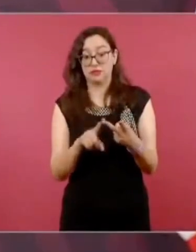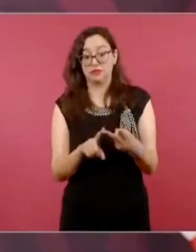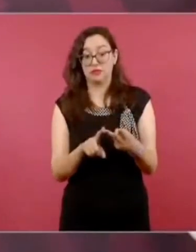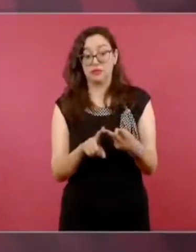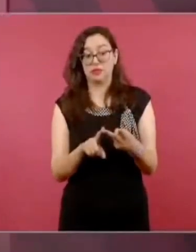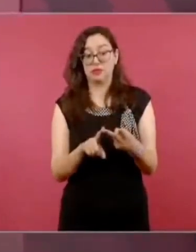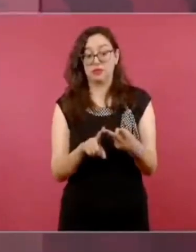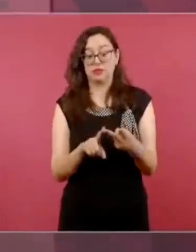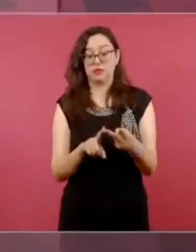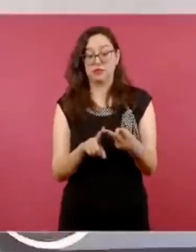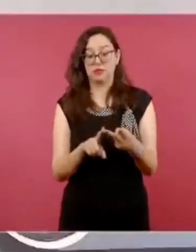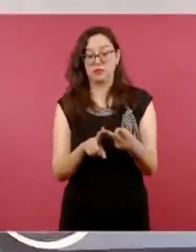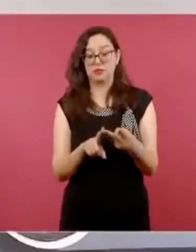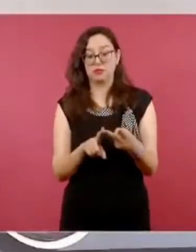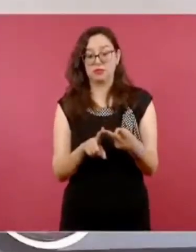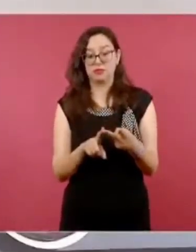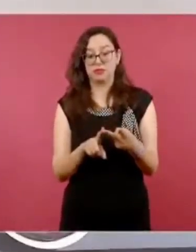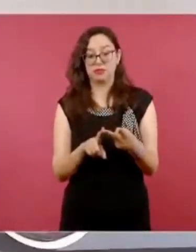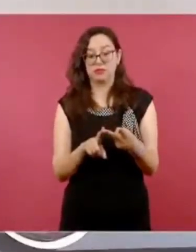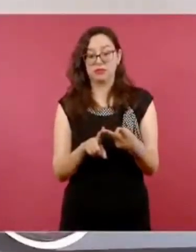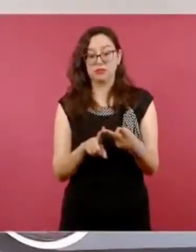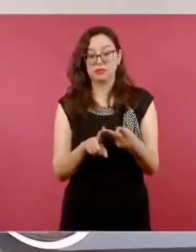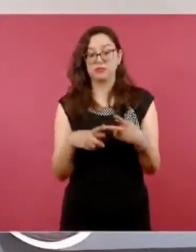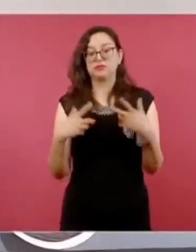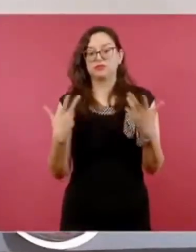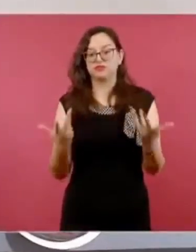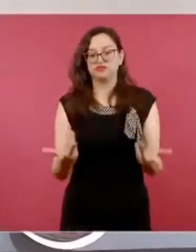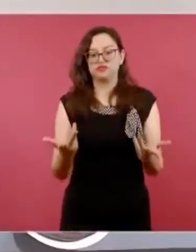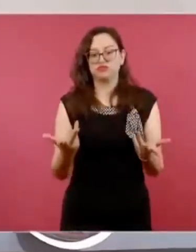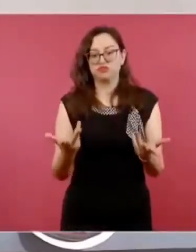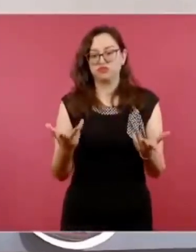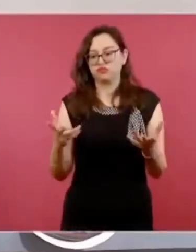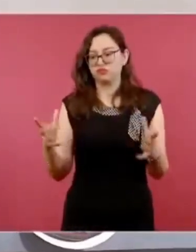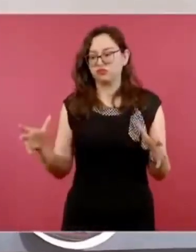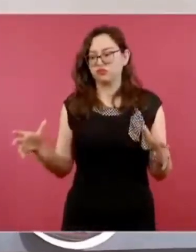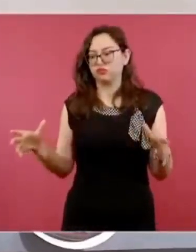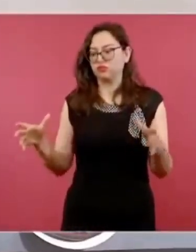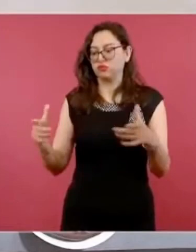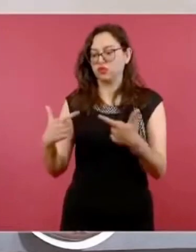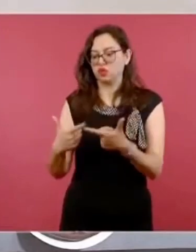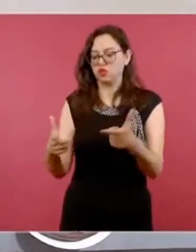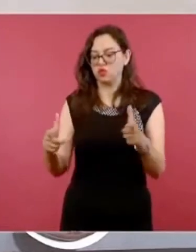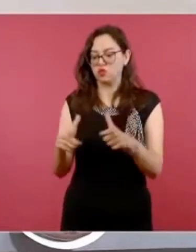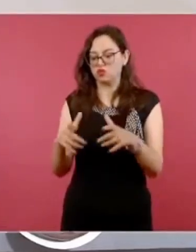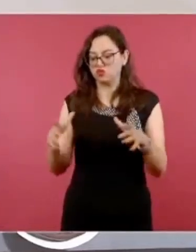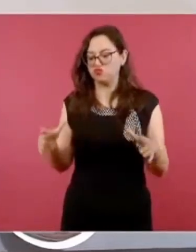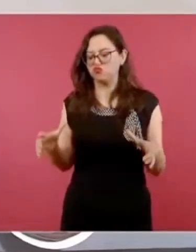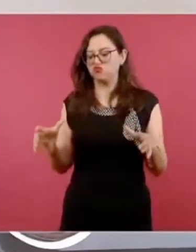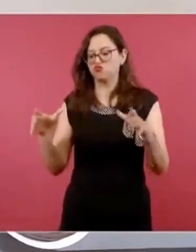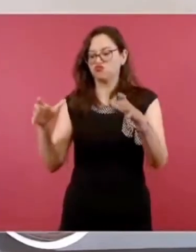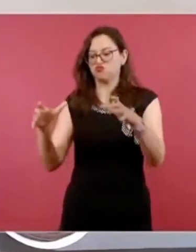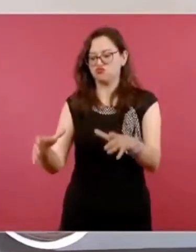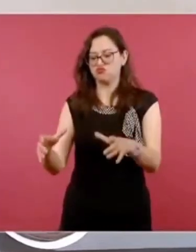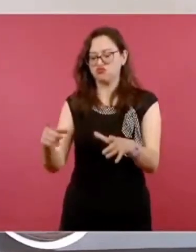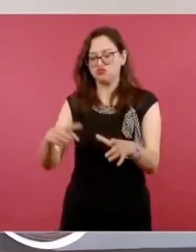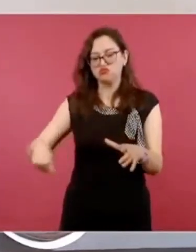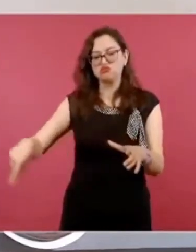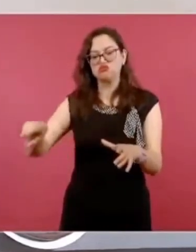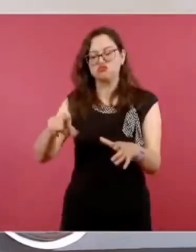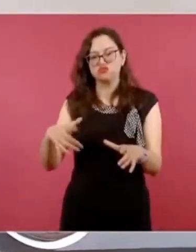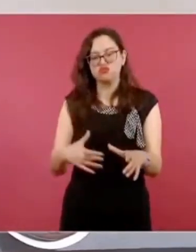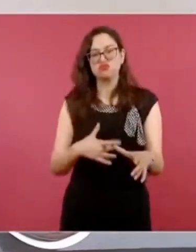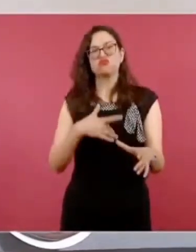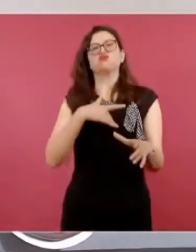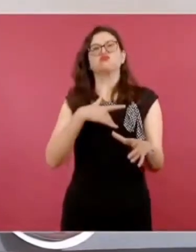Cuando es una vanguardia la que toma conciencia y conduce un movimiento, hay el